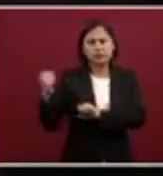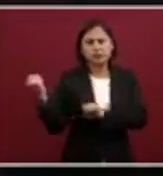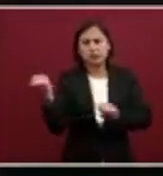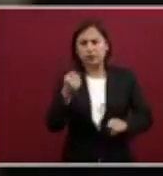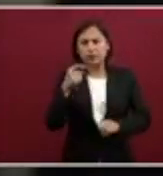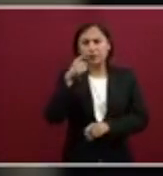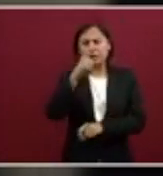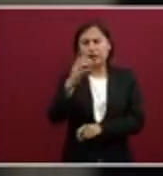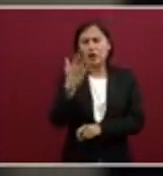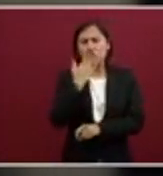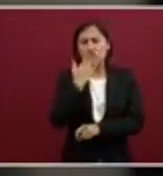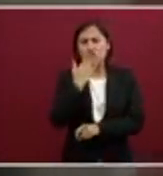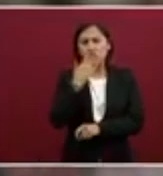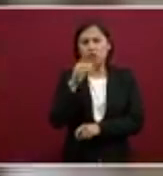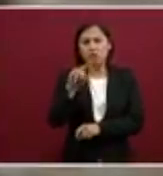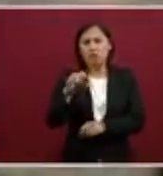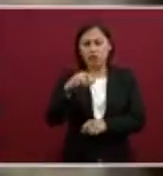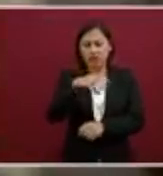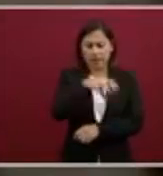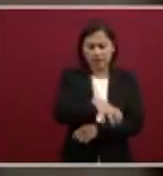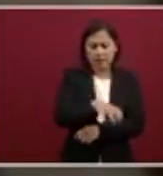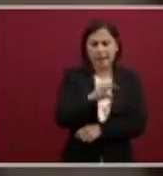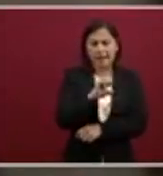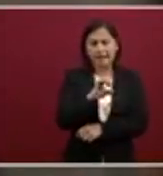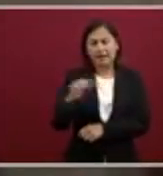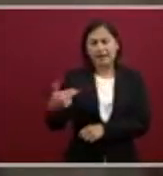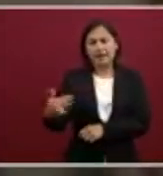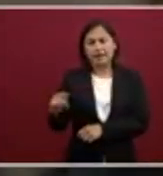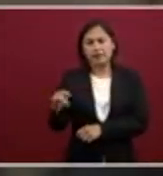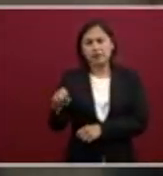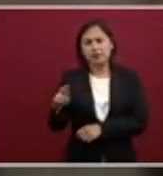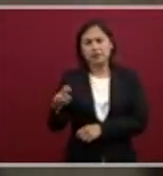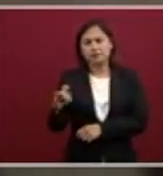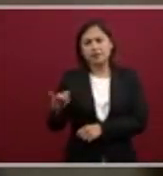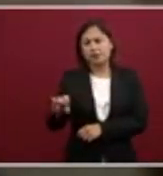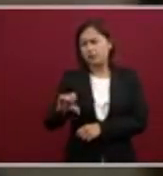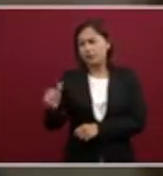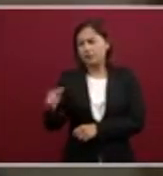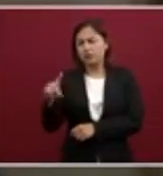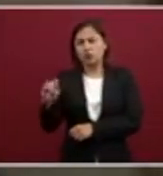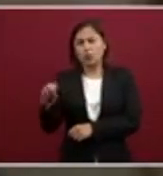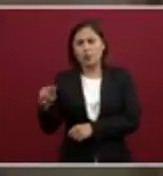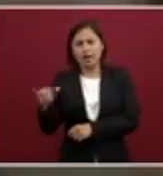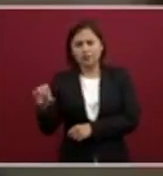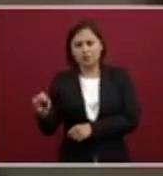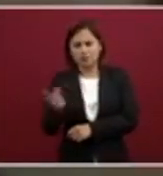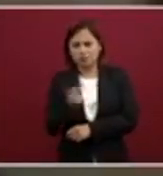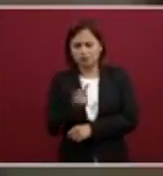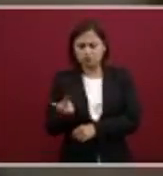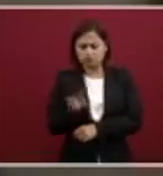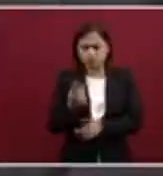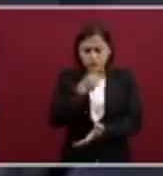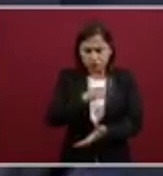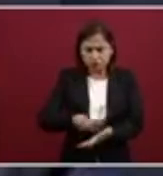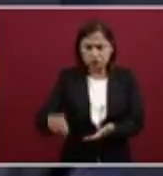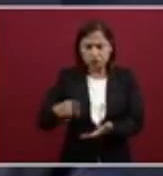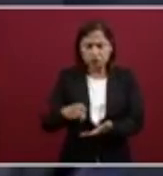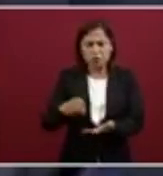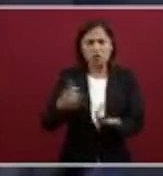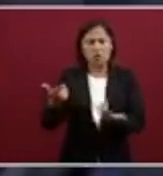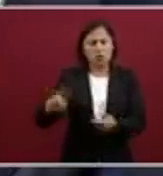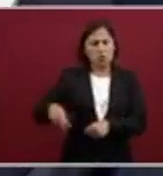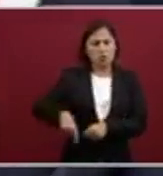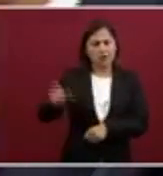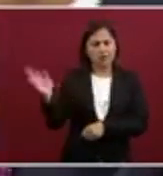Héctor Espino y Tomás Oroz Gaitán en Obregón. ¿Qué tan firme es la decisión del gobierno federal de hacer la compra